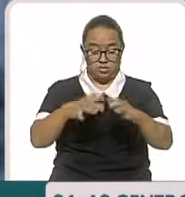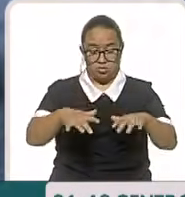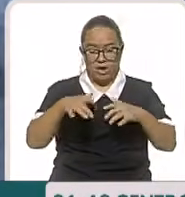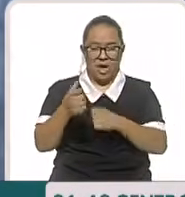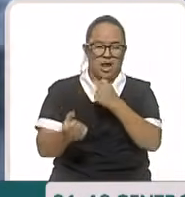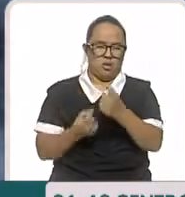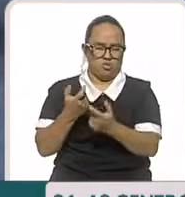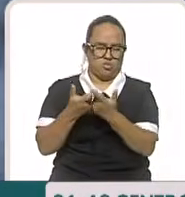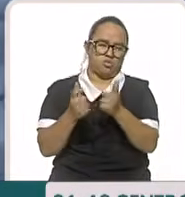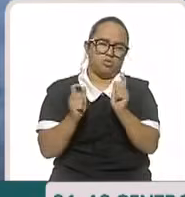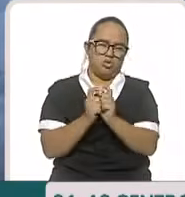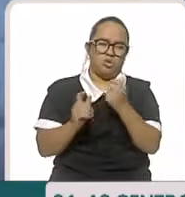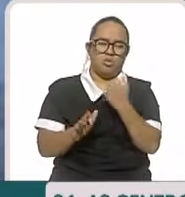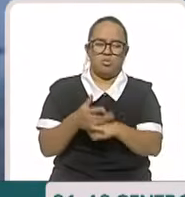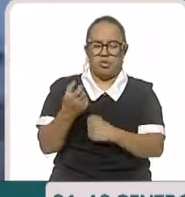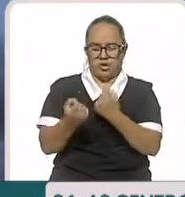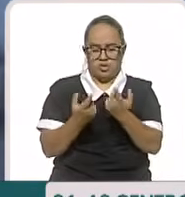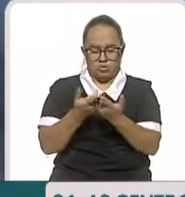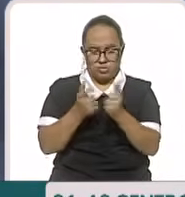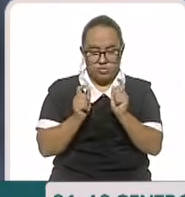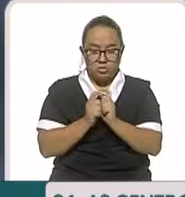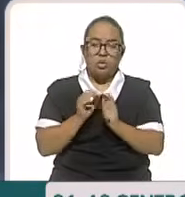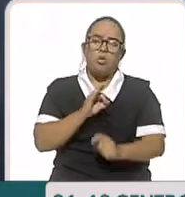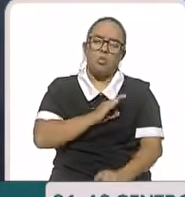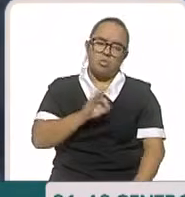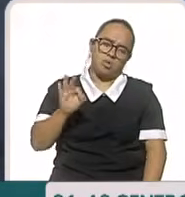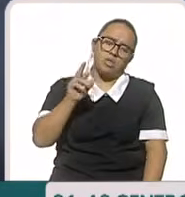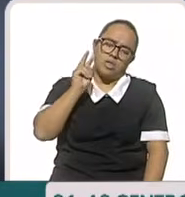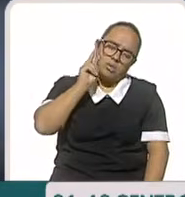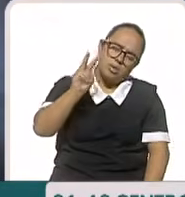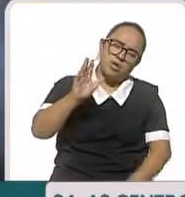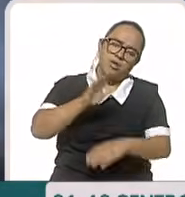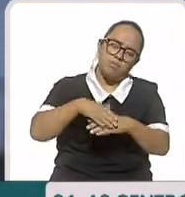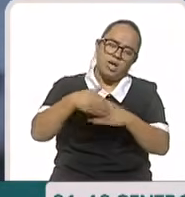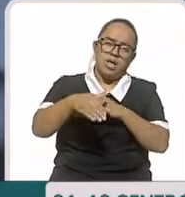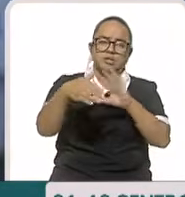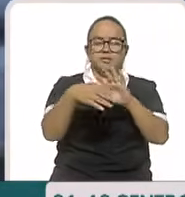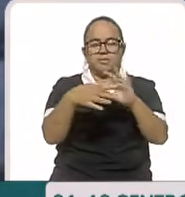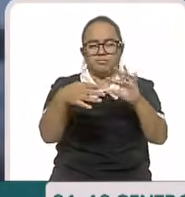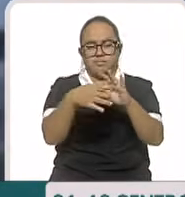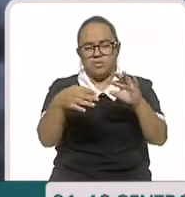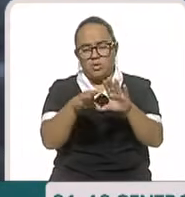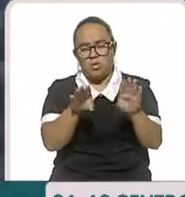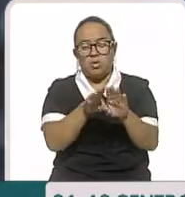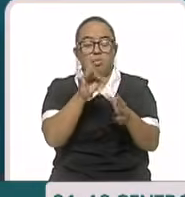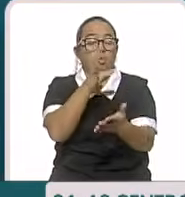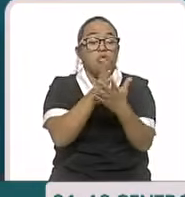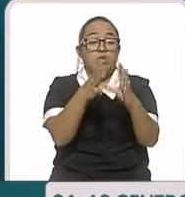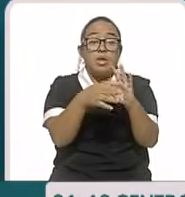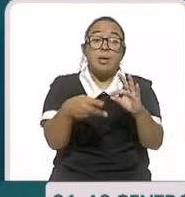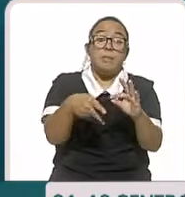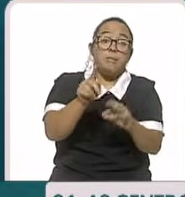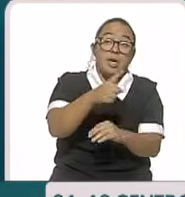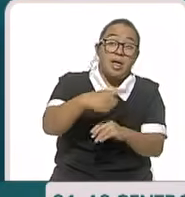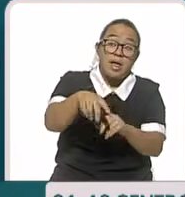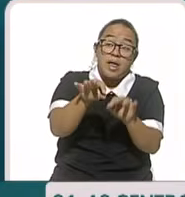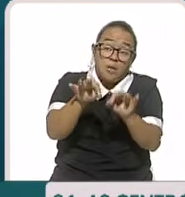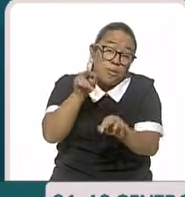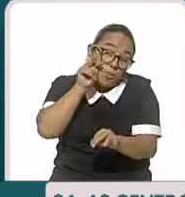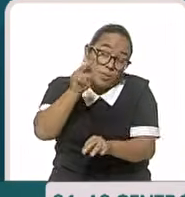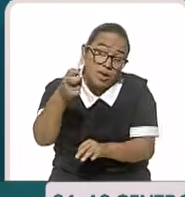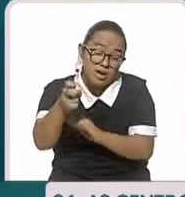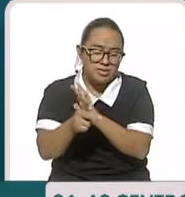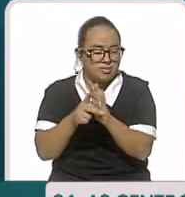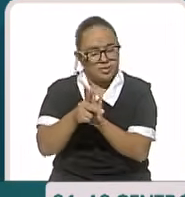ciertos grupos, porque grupos de inteligencia, podrían ver y describir más adelante. Entonces, estamos apenas en el inicio, pues, de este operativo que,